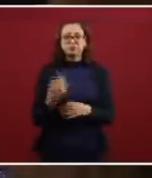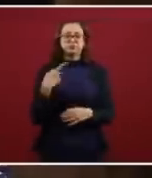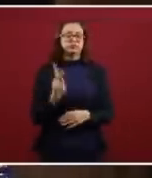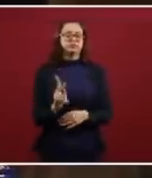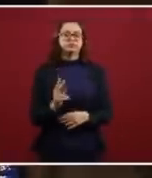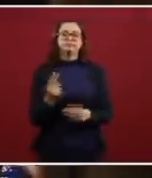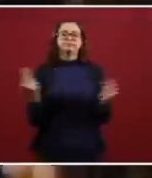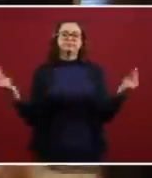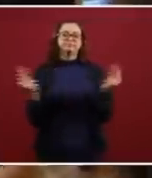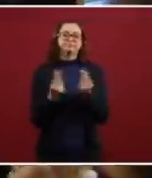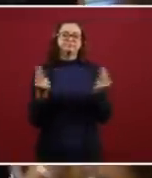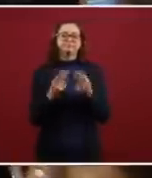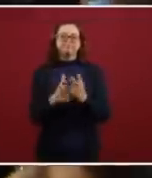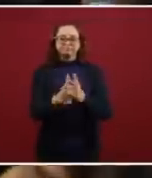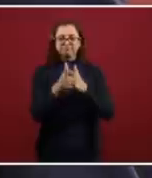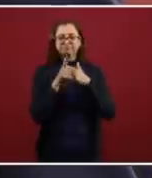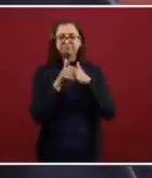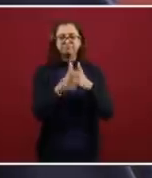seguir.